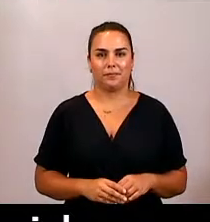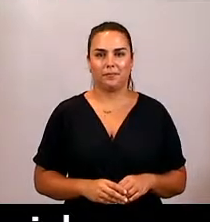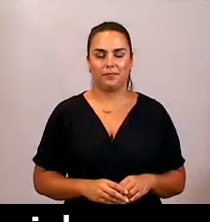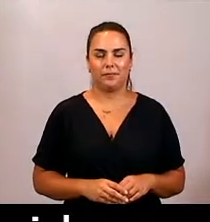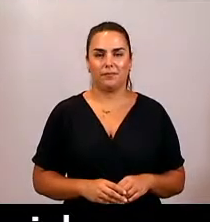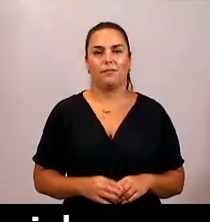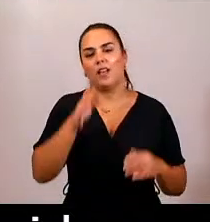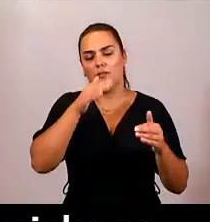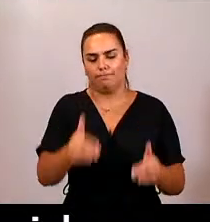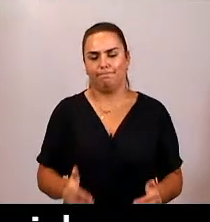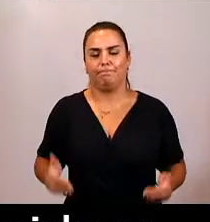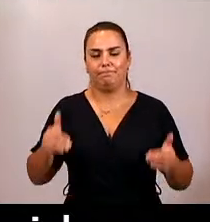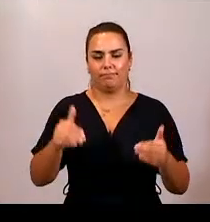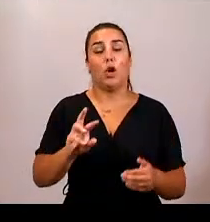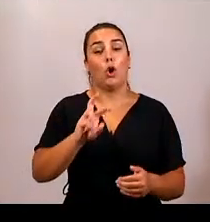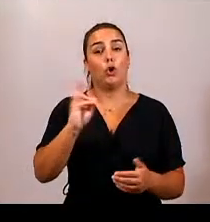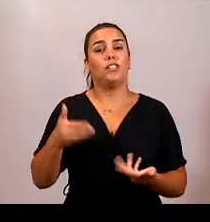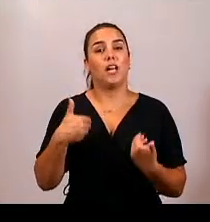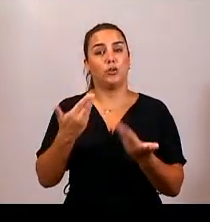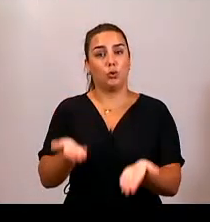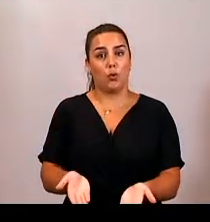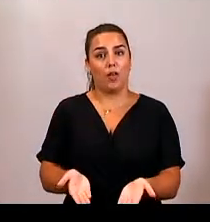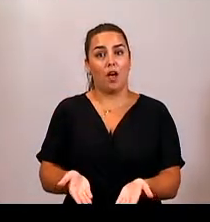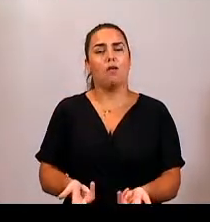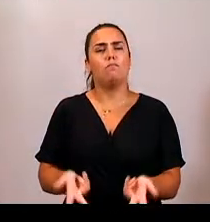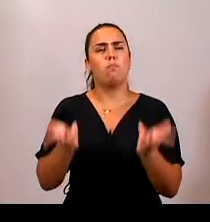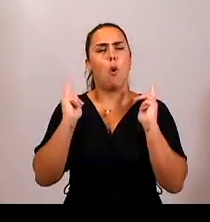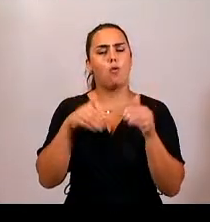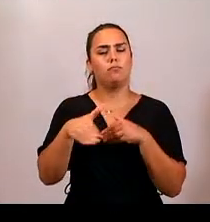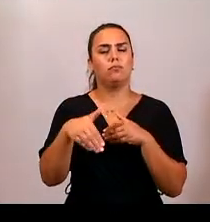Paso ahora a informarles de otra ayuda que también estará disponible en los